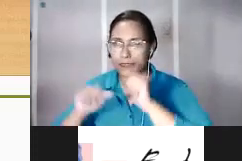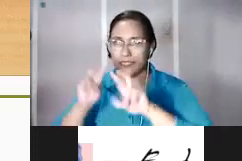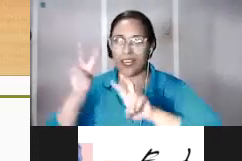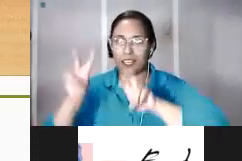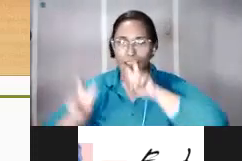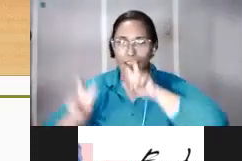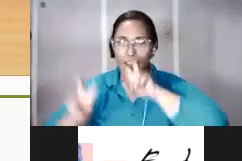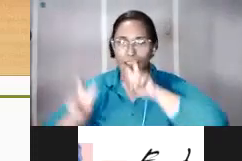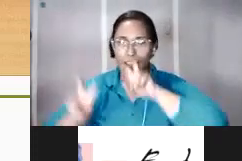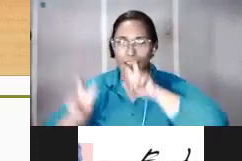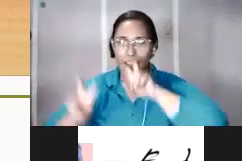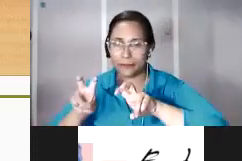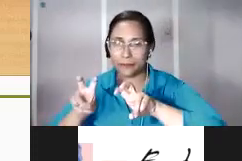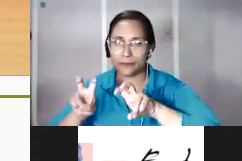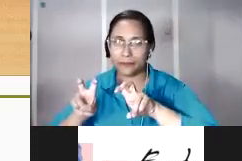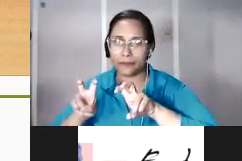carnavalescas,